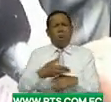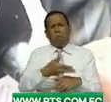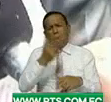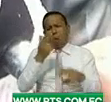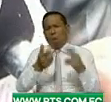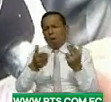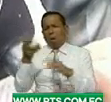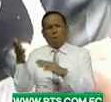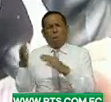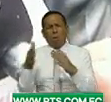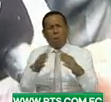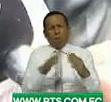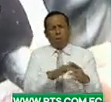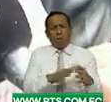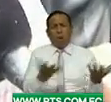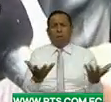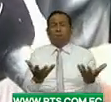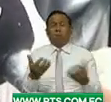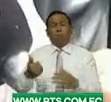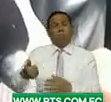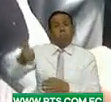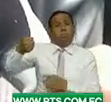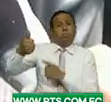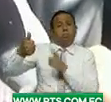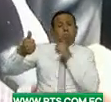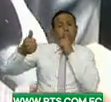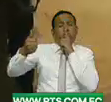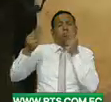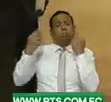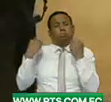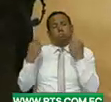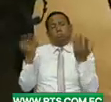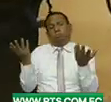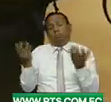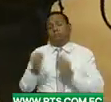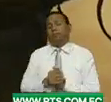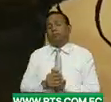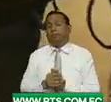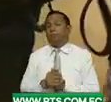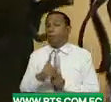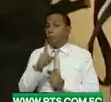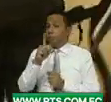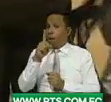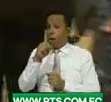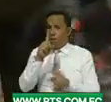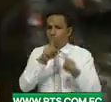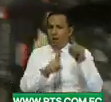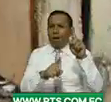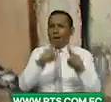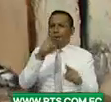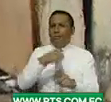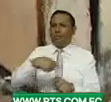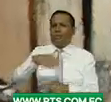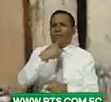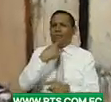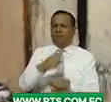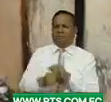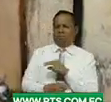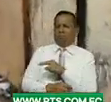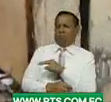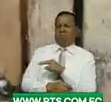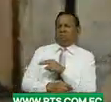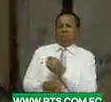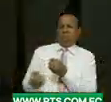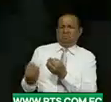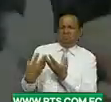y muertes y muertes y la autoridad, ¿dónde está? Sin embargo, existen quienes no creen que las cosas